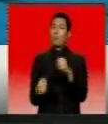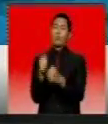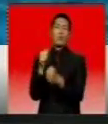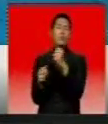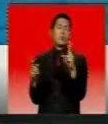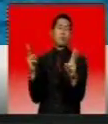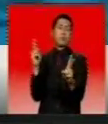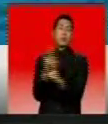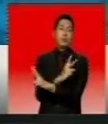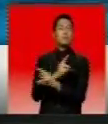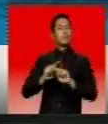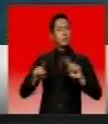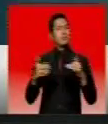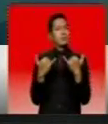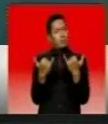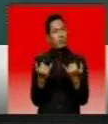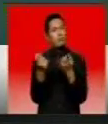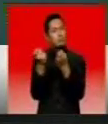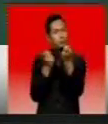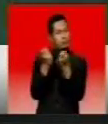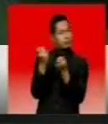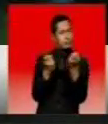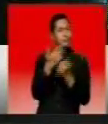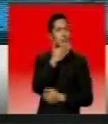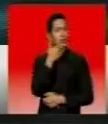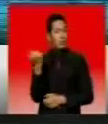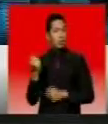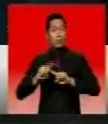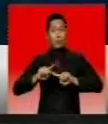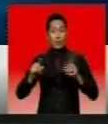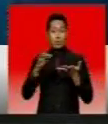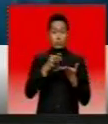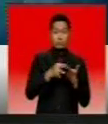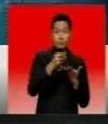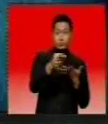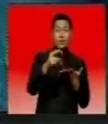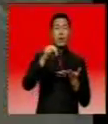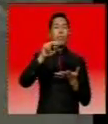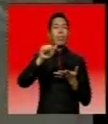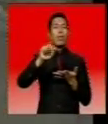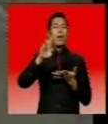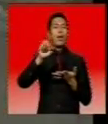en Milagro, Naranjal y Taura se deberían a factores de la naturaleza.